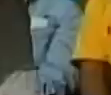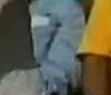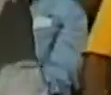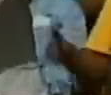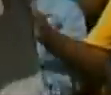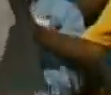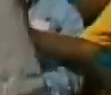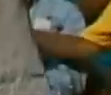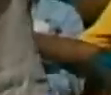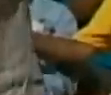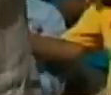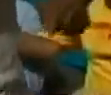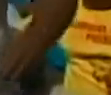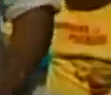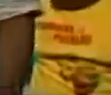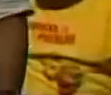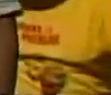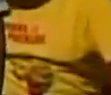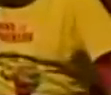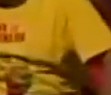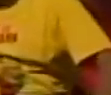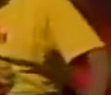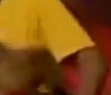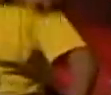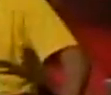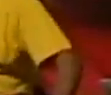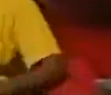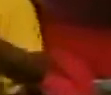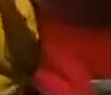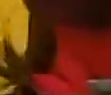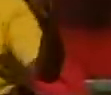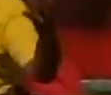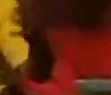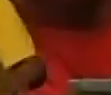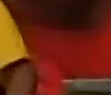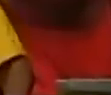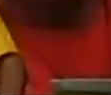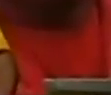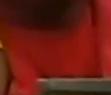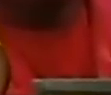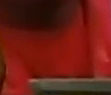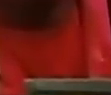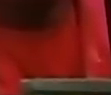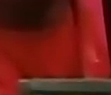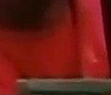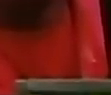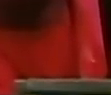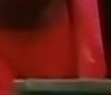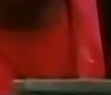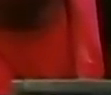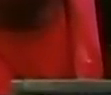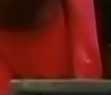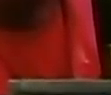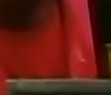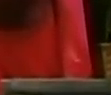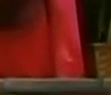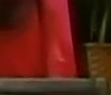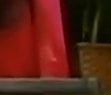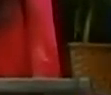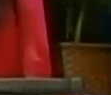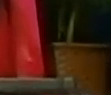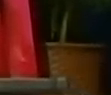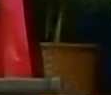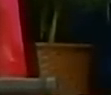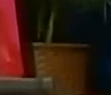la siembra del maestro con los muchachos, donde el muchacho va a tomar la conciencia de que hay que producir. Porque en